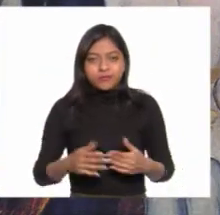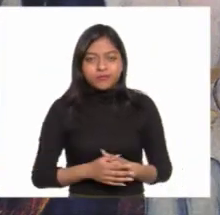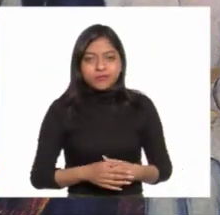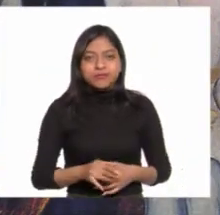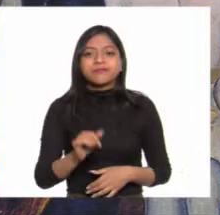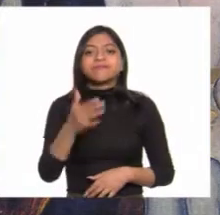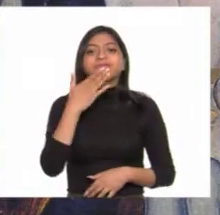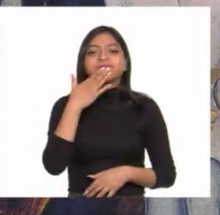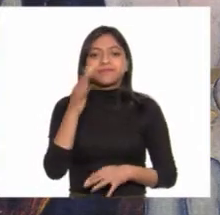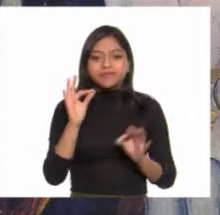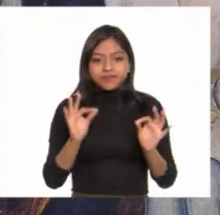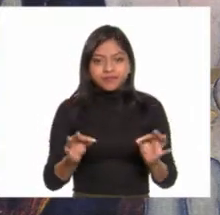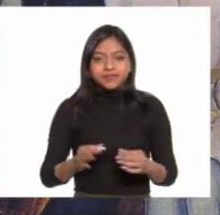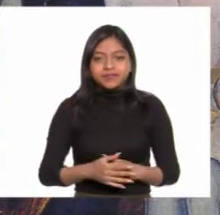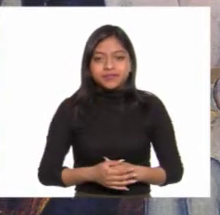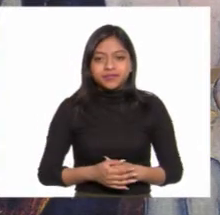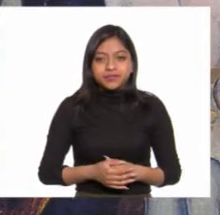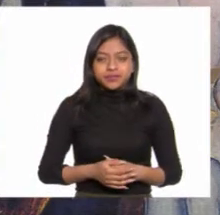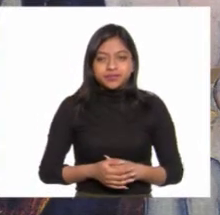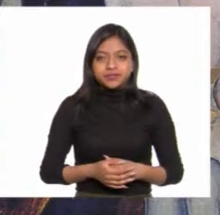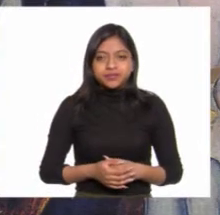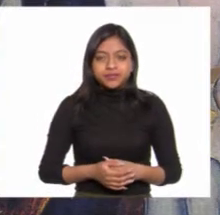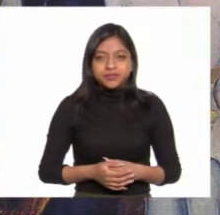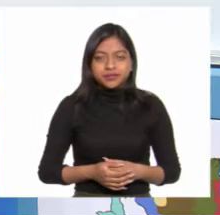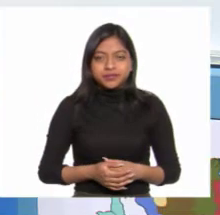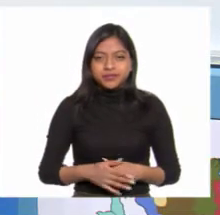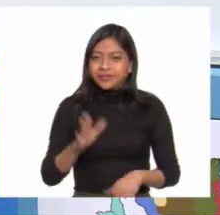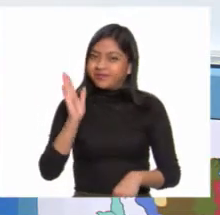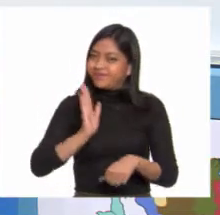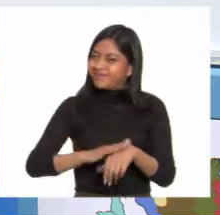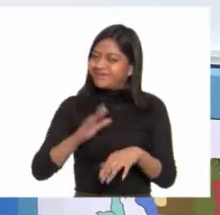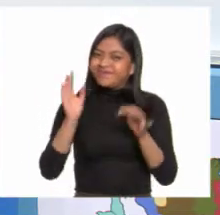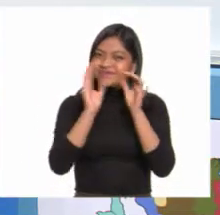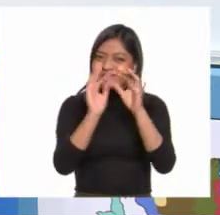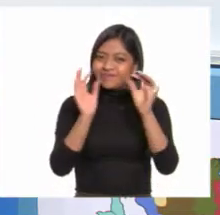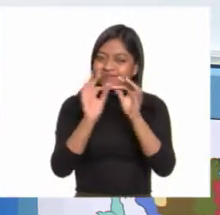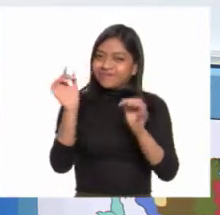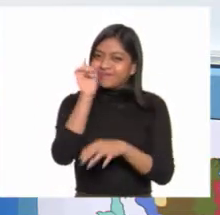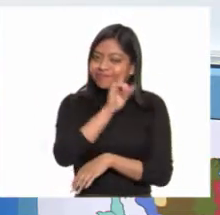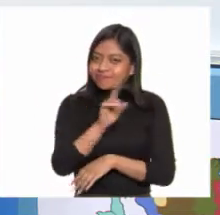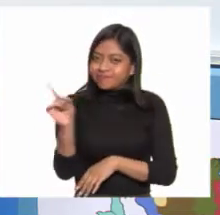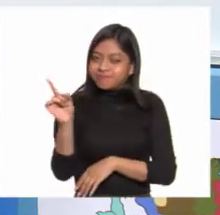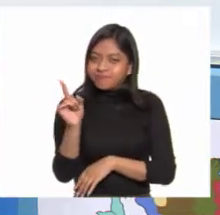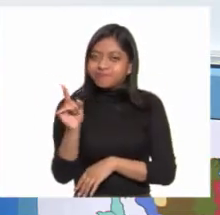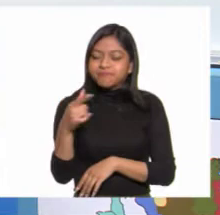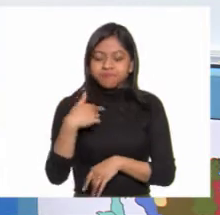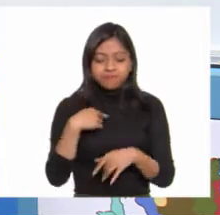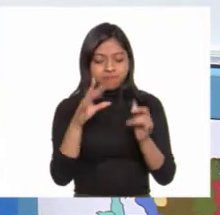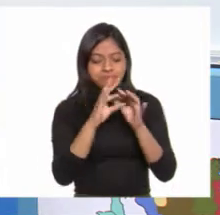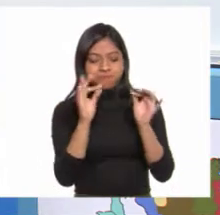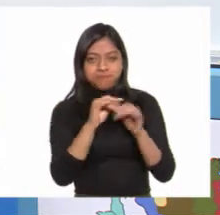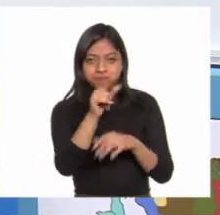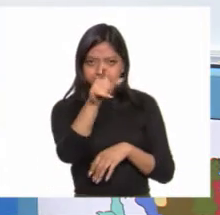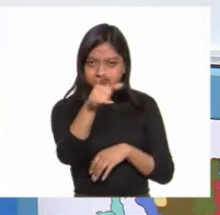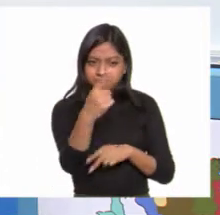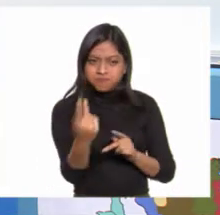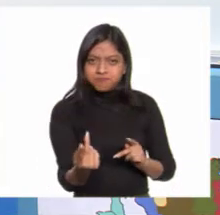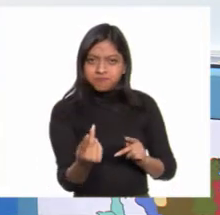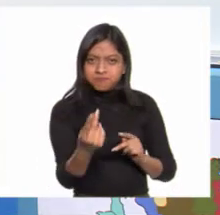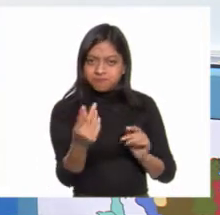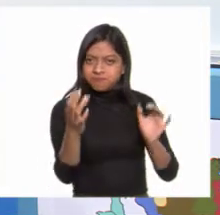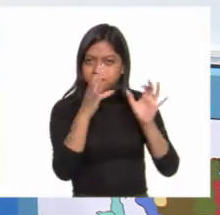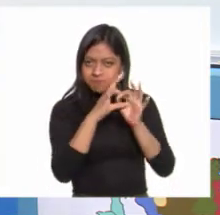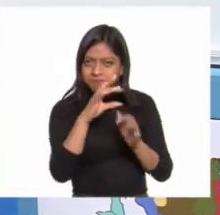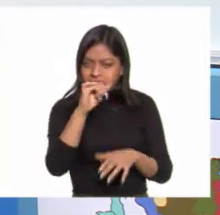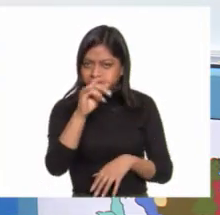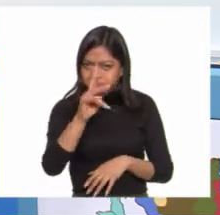Jenny, así es. Y vamos a agregar más información y ustedes me dirán si lo que les voy a platicar puede o no